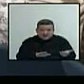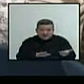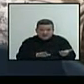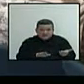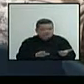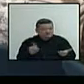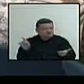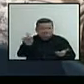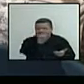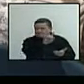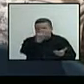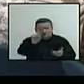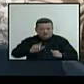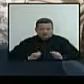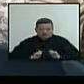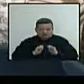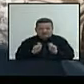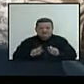no da vida.